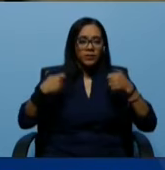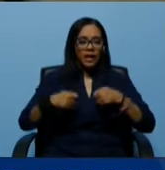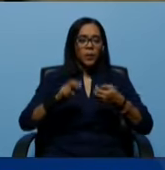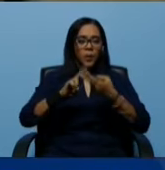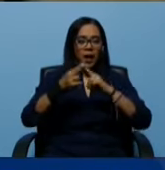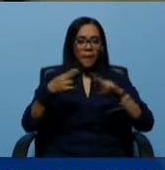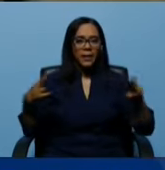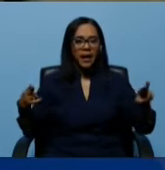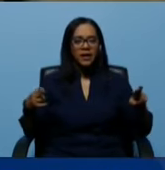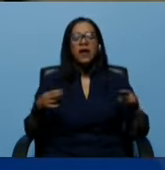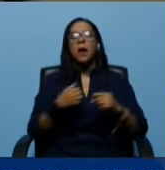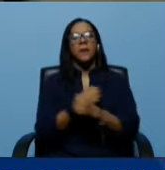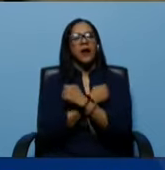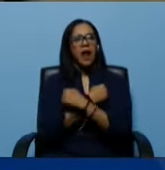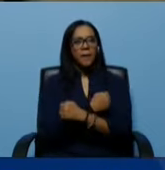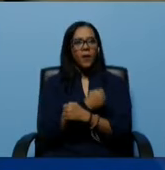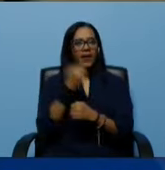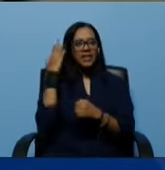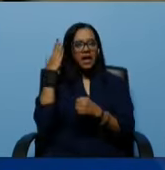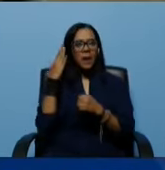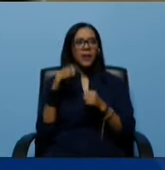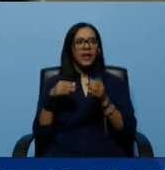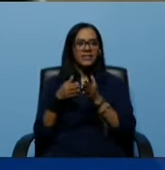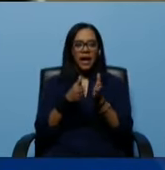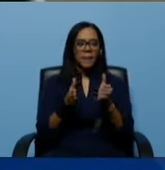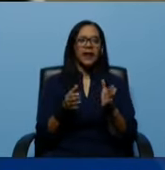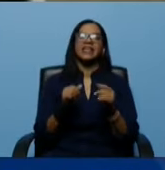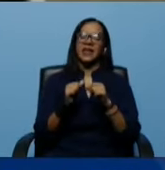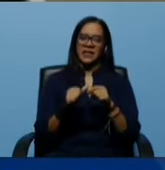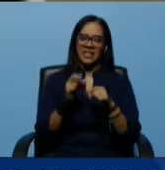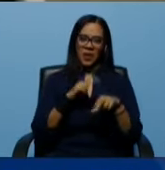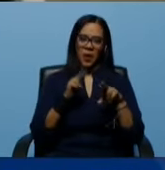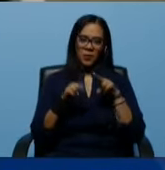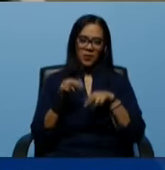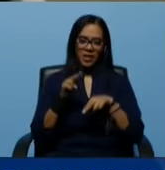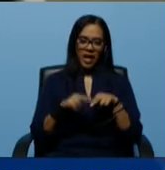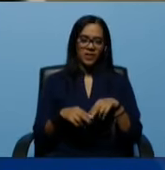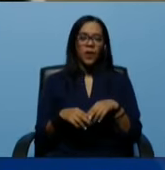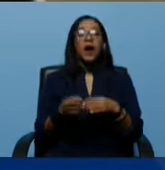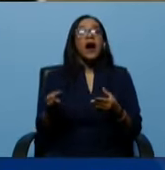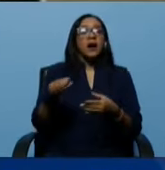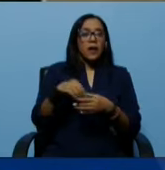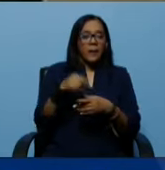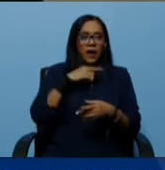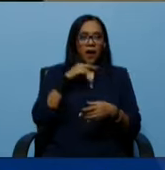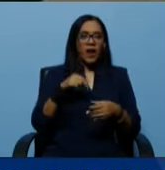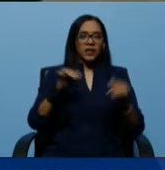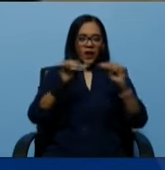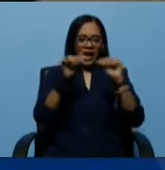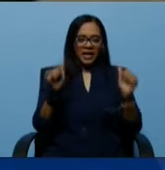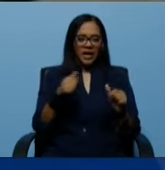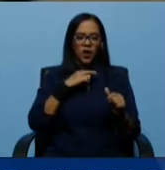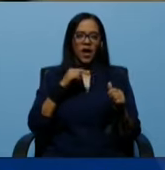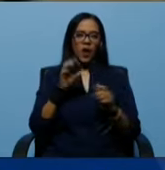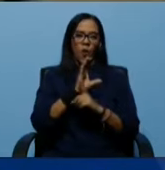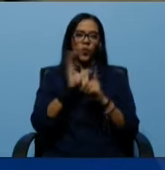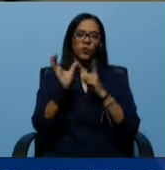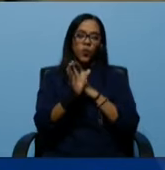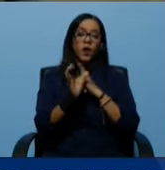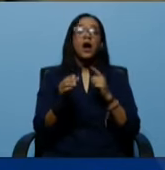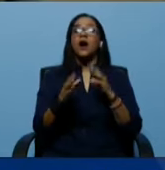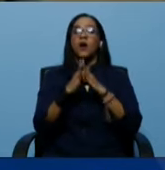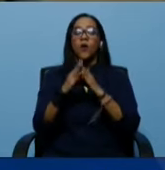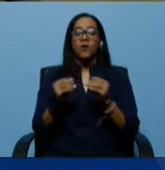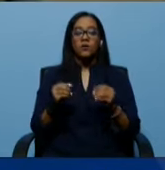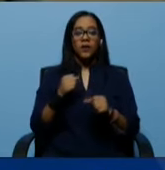paz y por el amor, y sabemos que ese camino se va a seguir construyendo, además con nuestros artistas, con la cultura, con toda esa